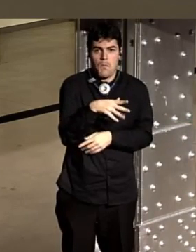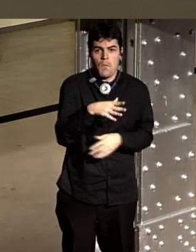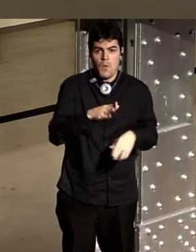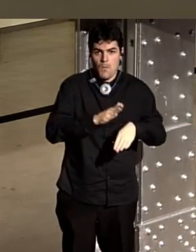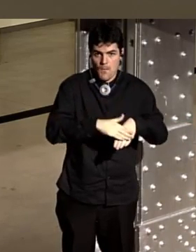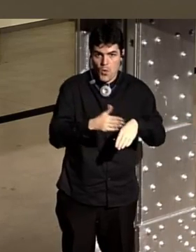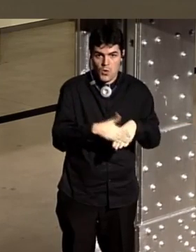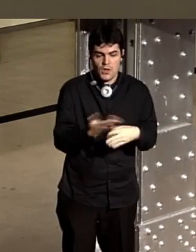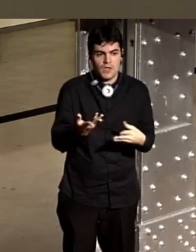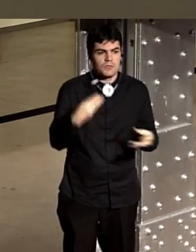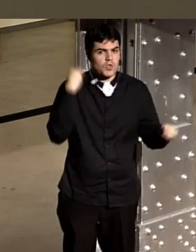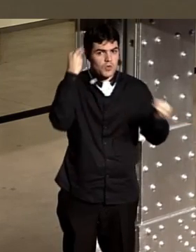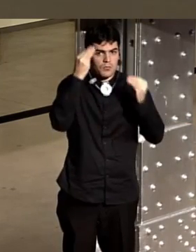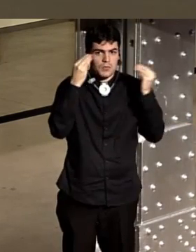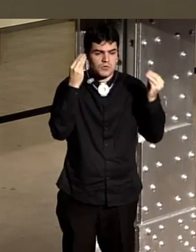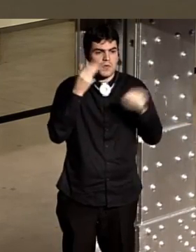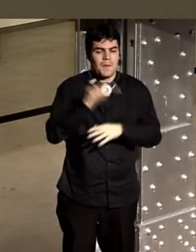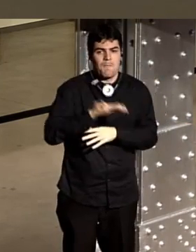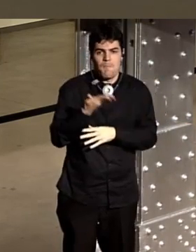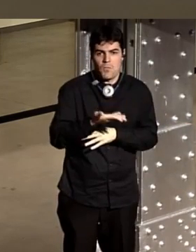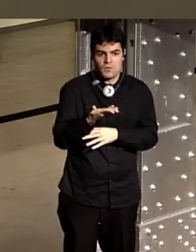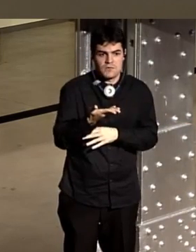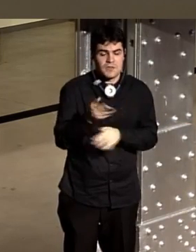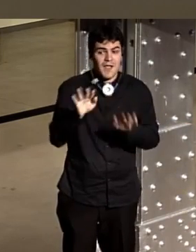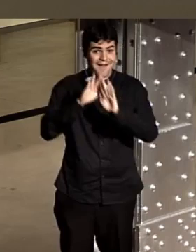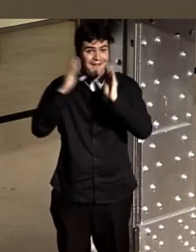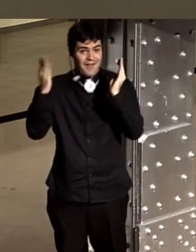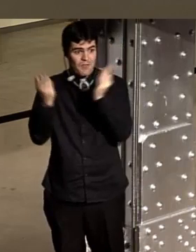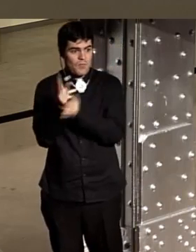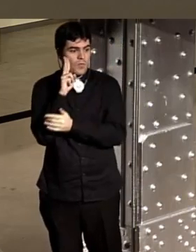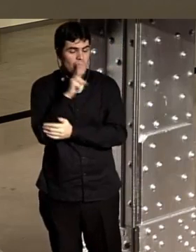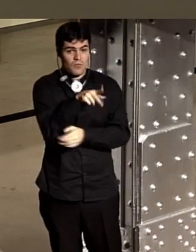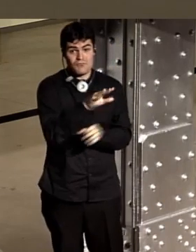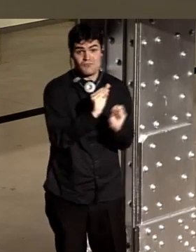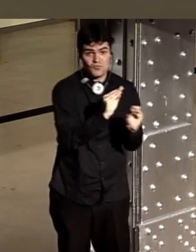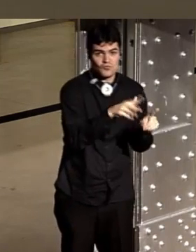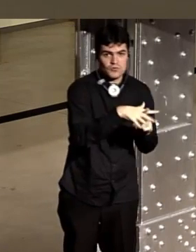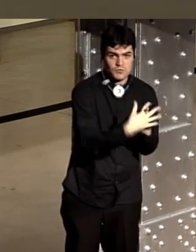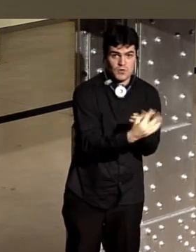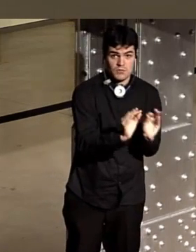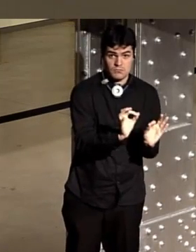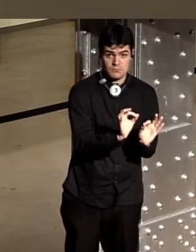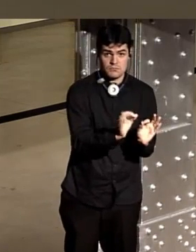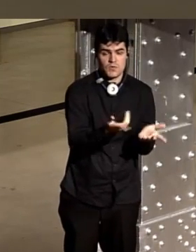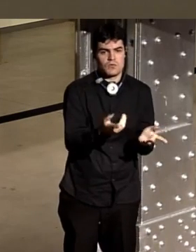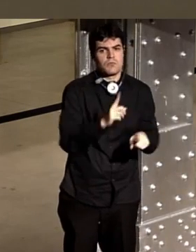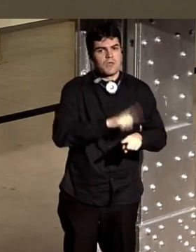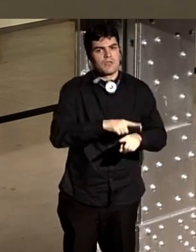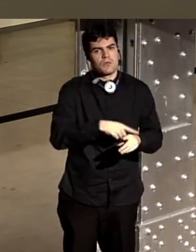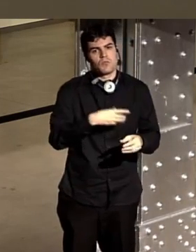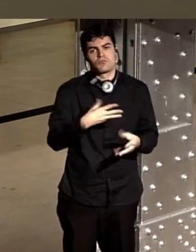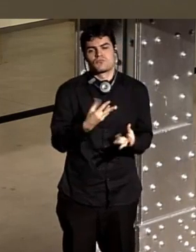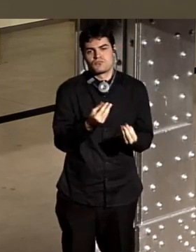yo pienso que es importante que el mundo vea su propia situación. Y paso tiempo, como no es